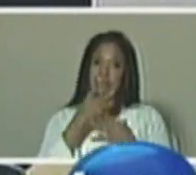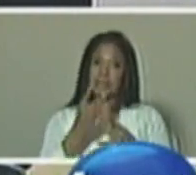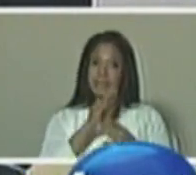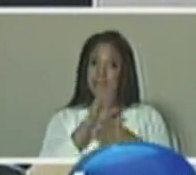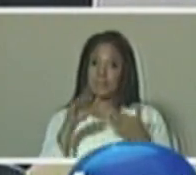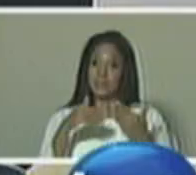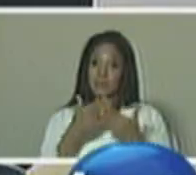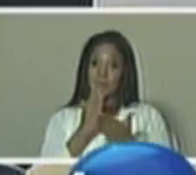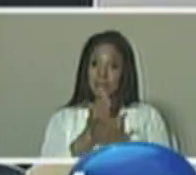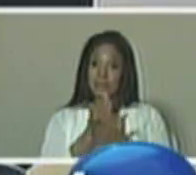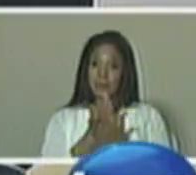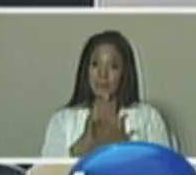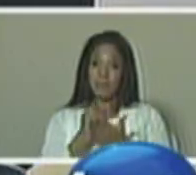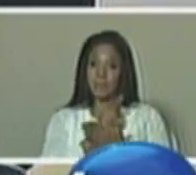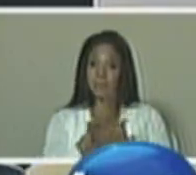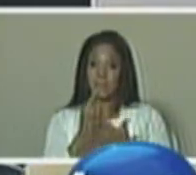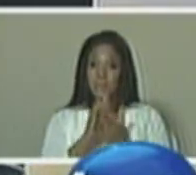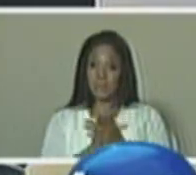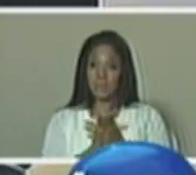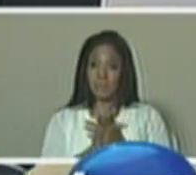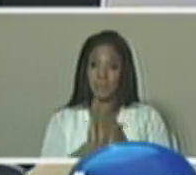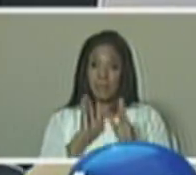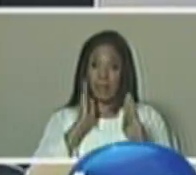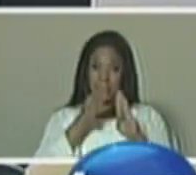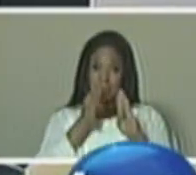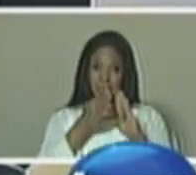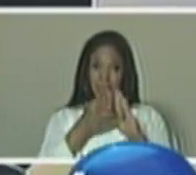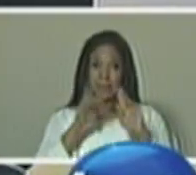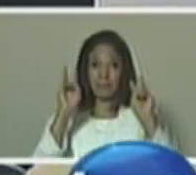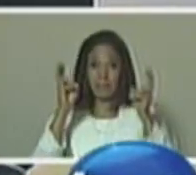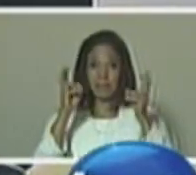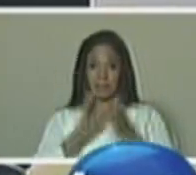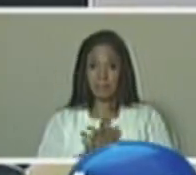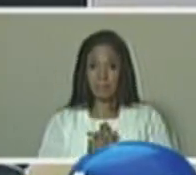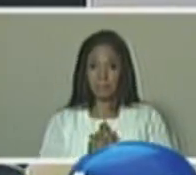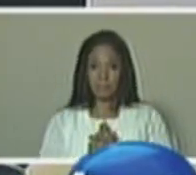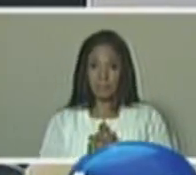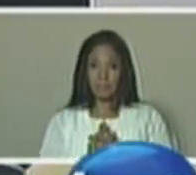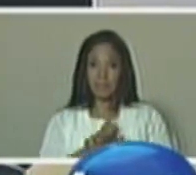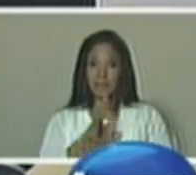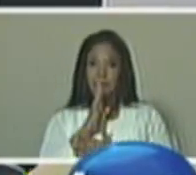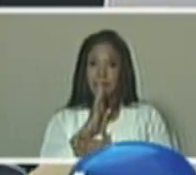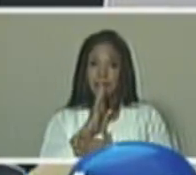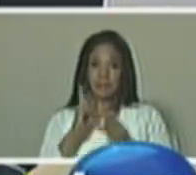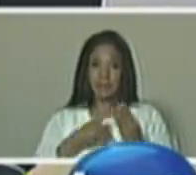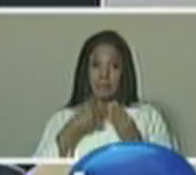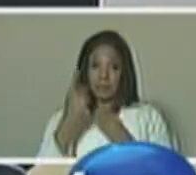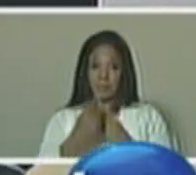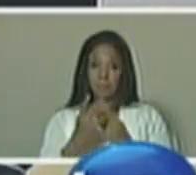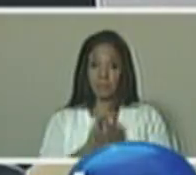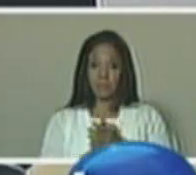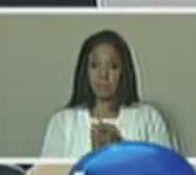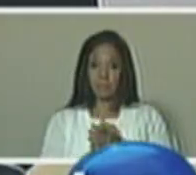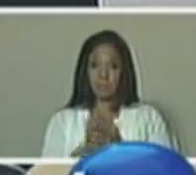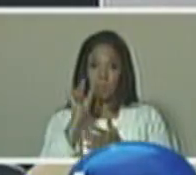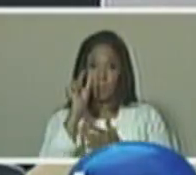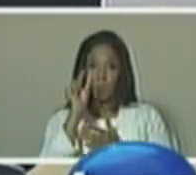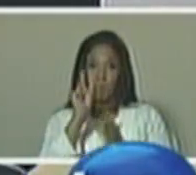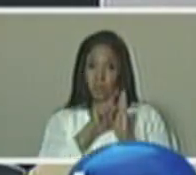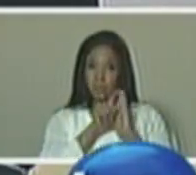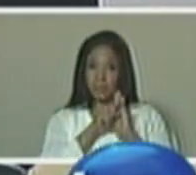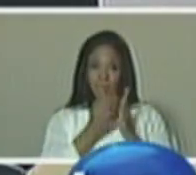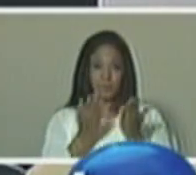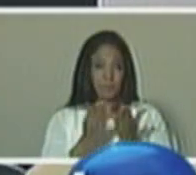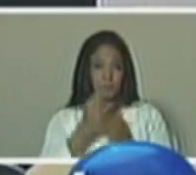están cumpliendo con ese requisito de ir directo al tema y hablar de los proyectos, con muy pocos segundos para